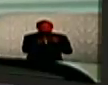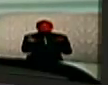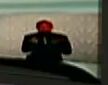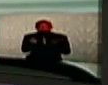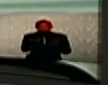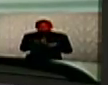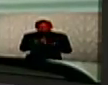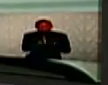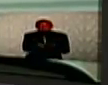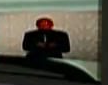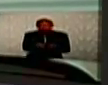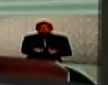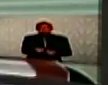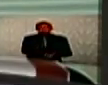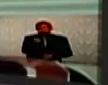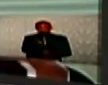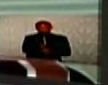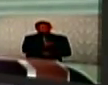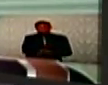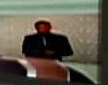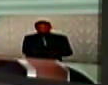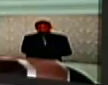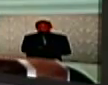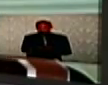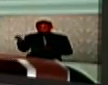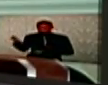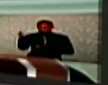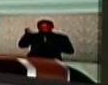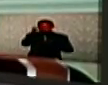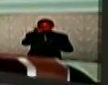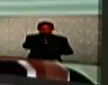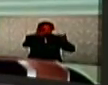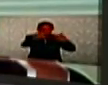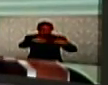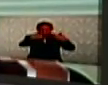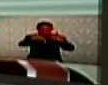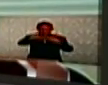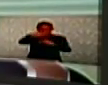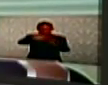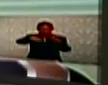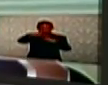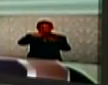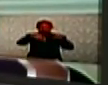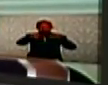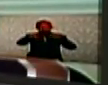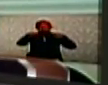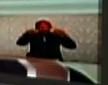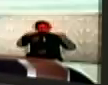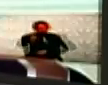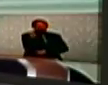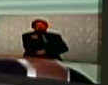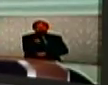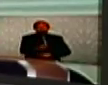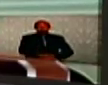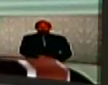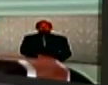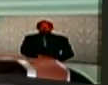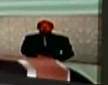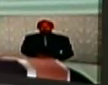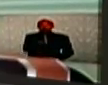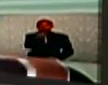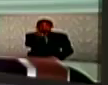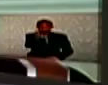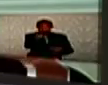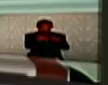aterrizando y aprovecho como los nadadores hasta la última brazada para poder aprovechar mi tiempo. Solamente